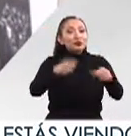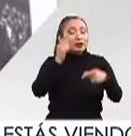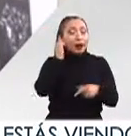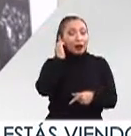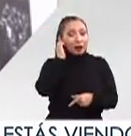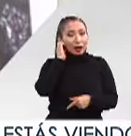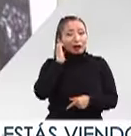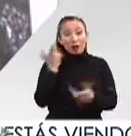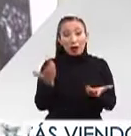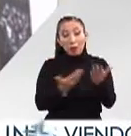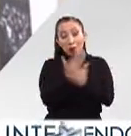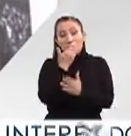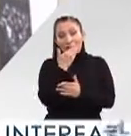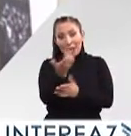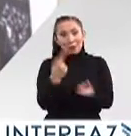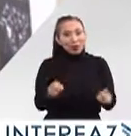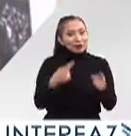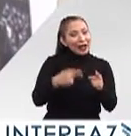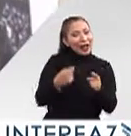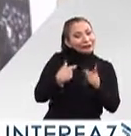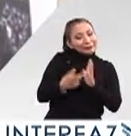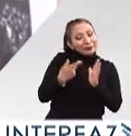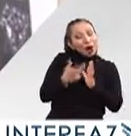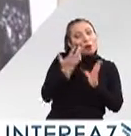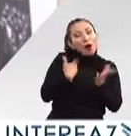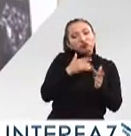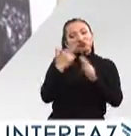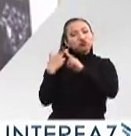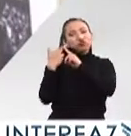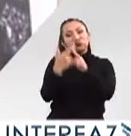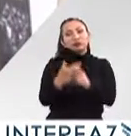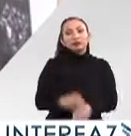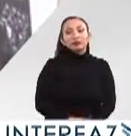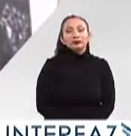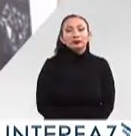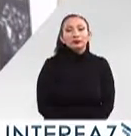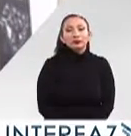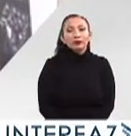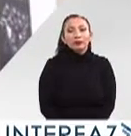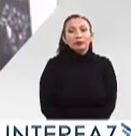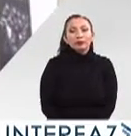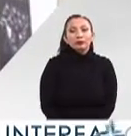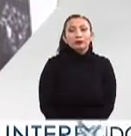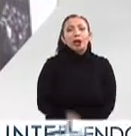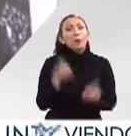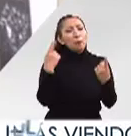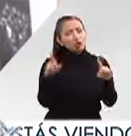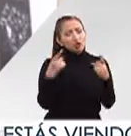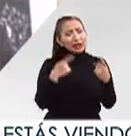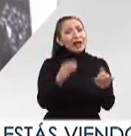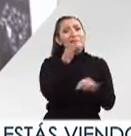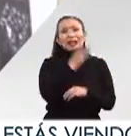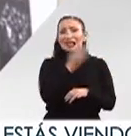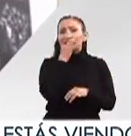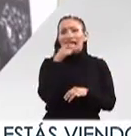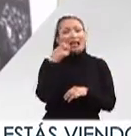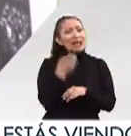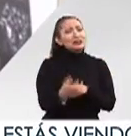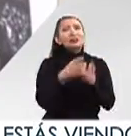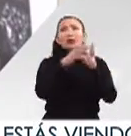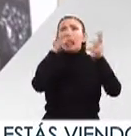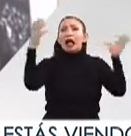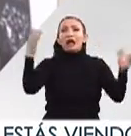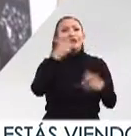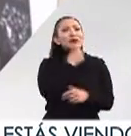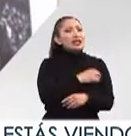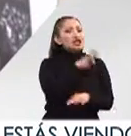Amanecen bien y muy musicales, me imagino, con esta gran conmemoración. Muy musicales y de fiesta. Esto es una